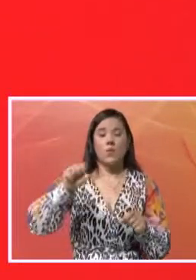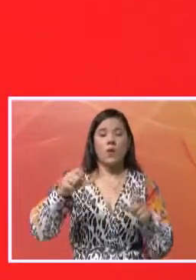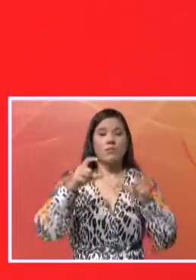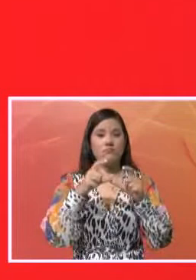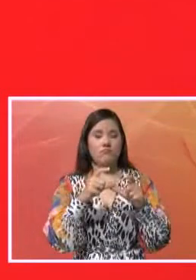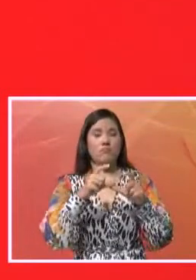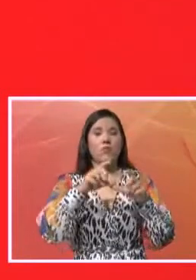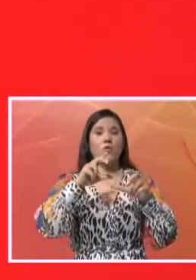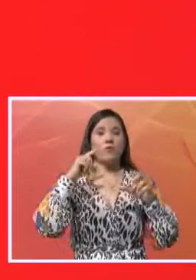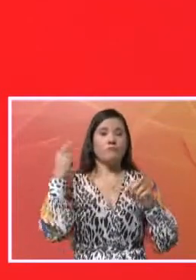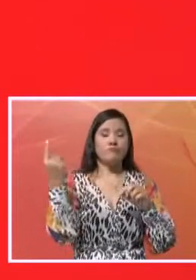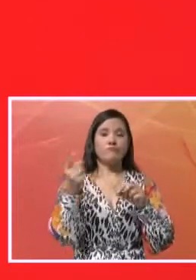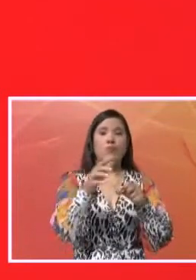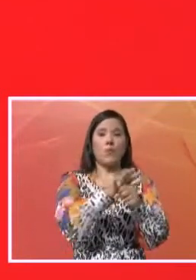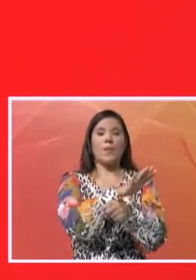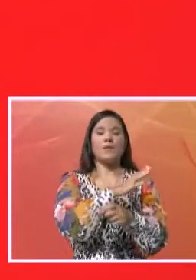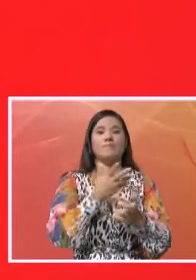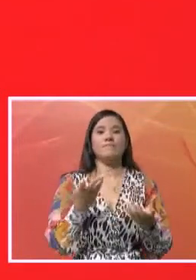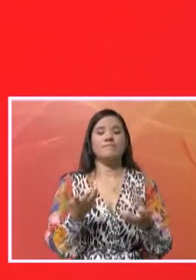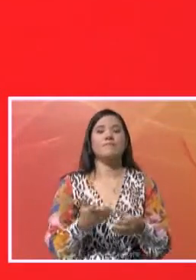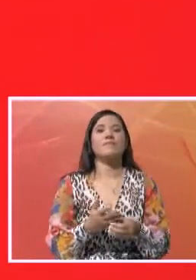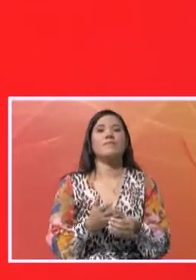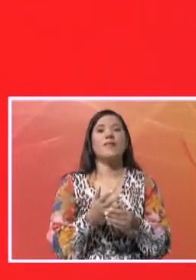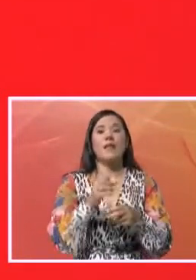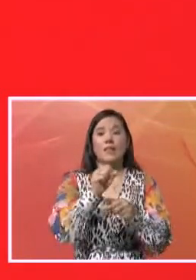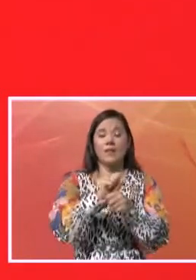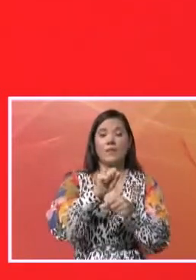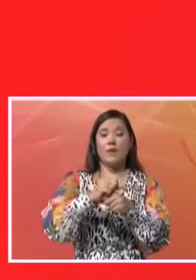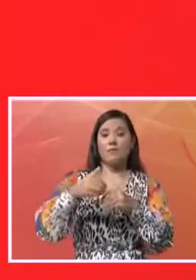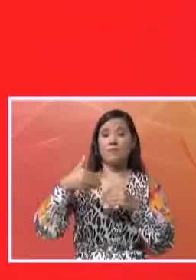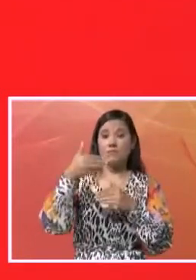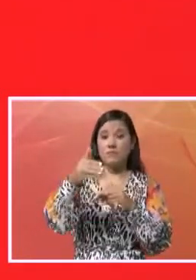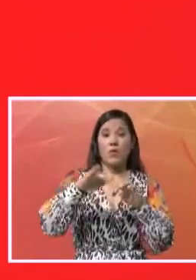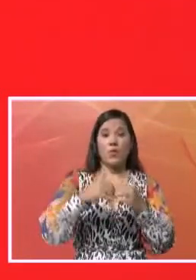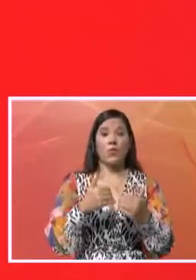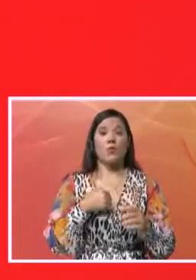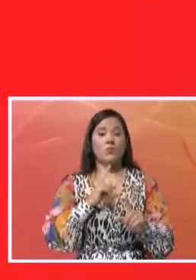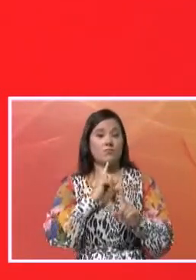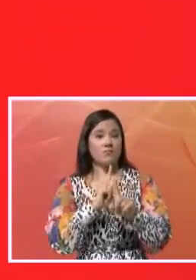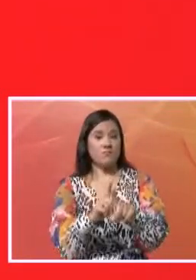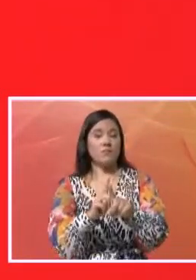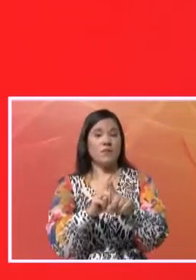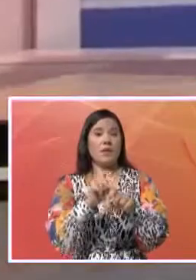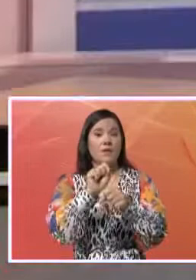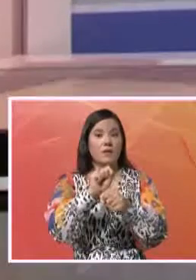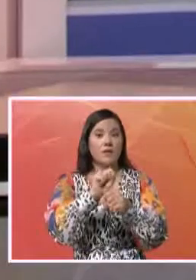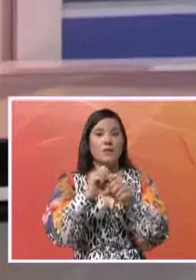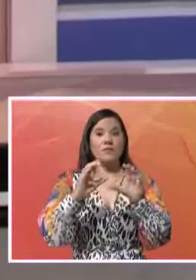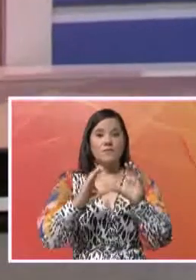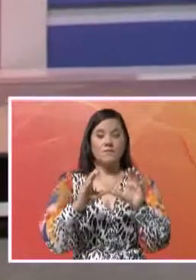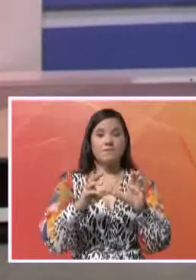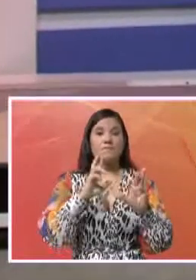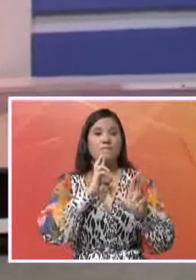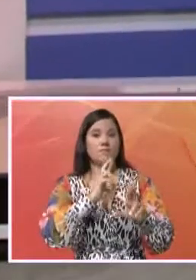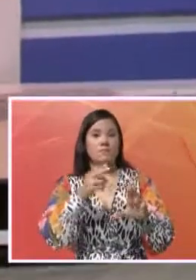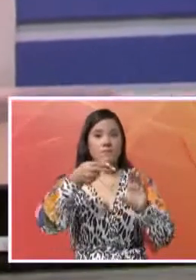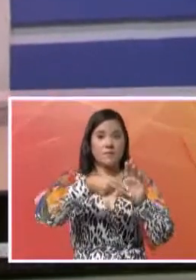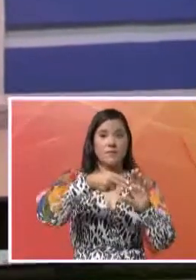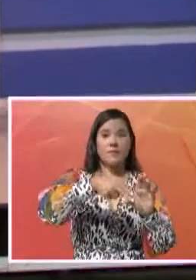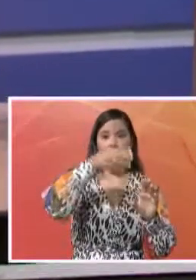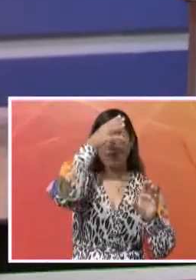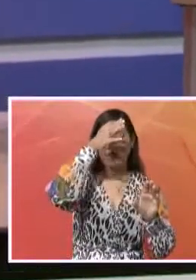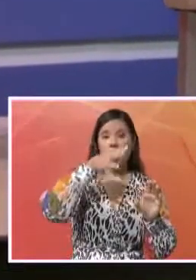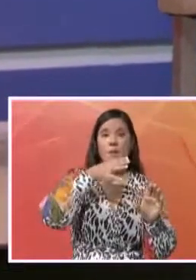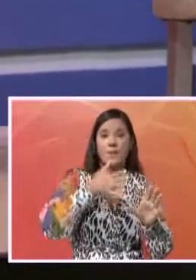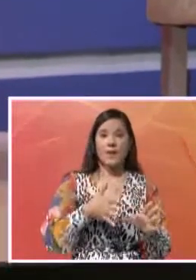de manera universal ahora trabajar en otros aspectos como te decía ya reforma de catálogo inclusión de los padres en el